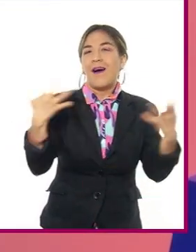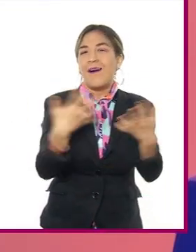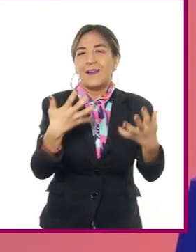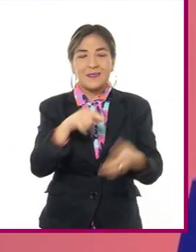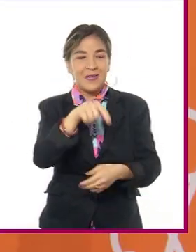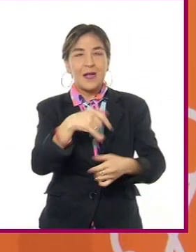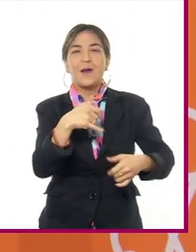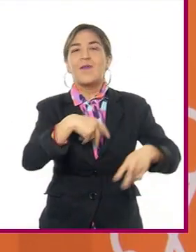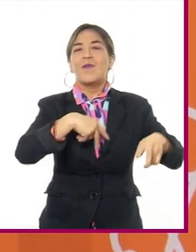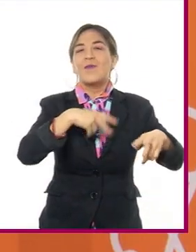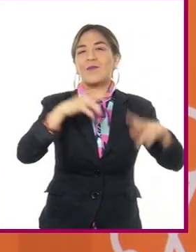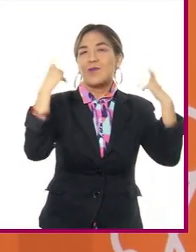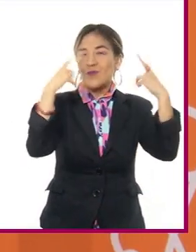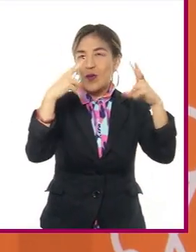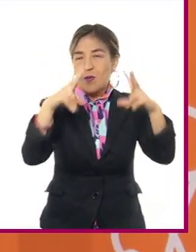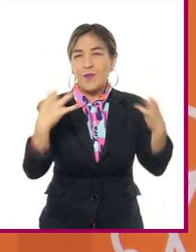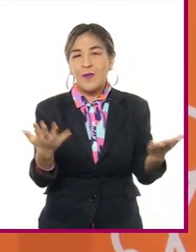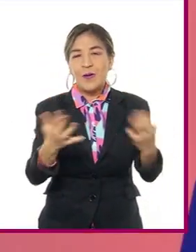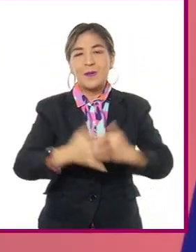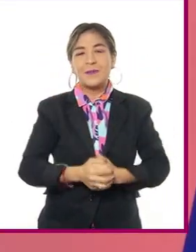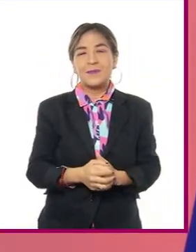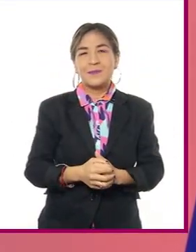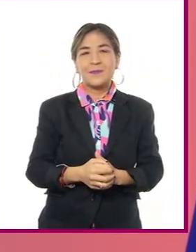cada partido o casi.